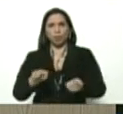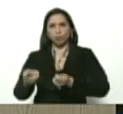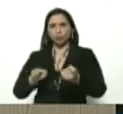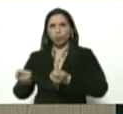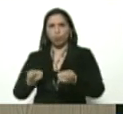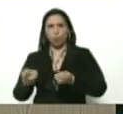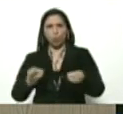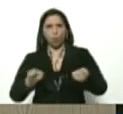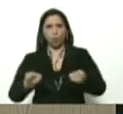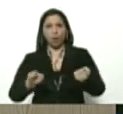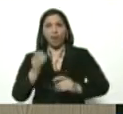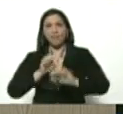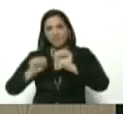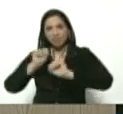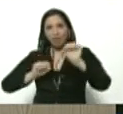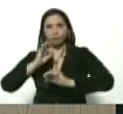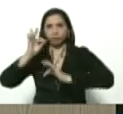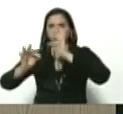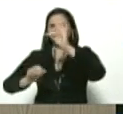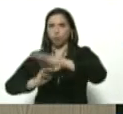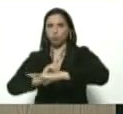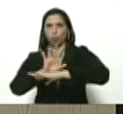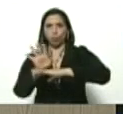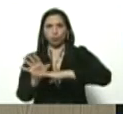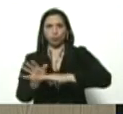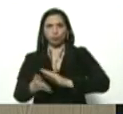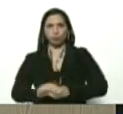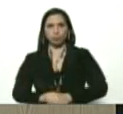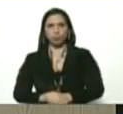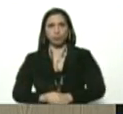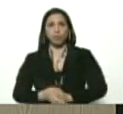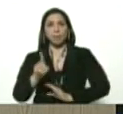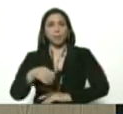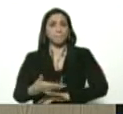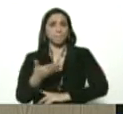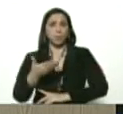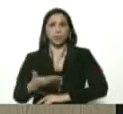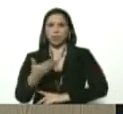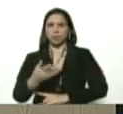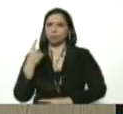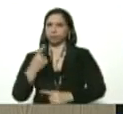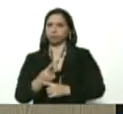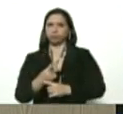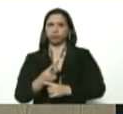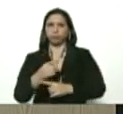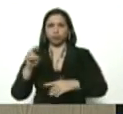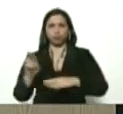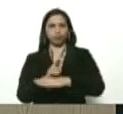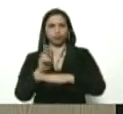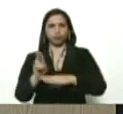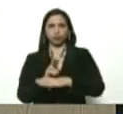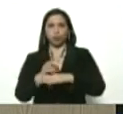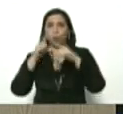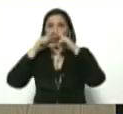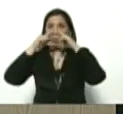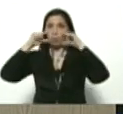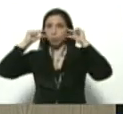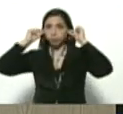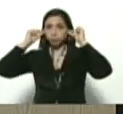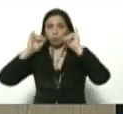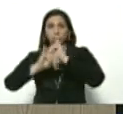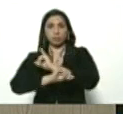de kobe 19 fundamental y muy importante el uso de la mascarilla ya